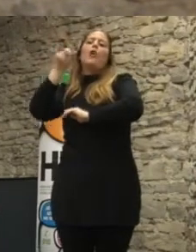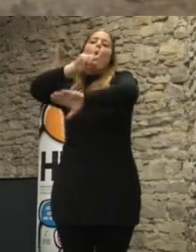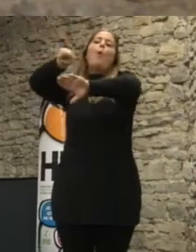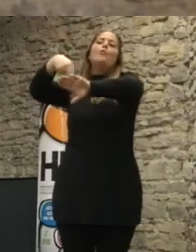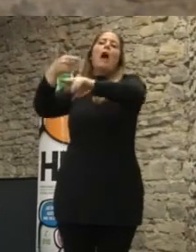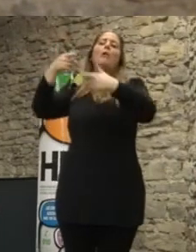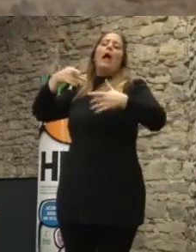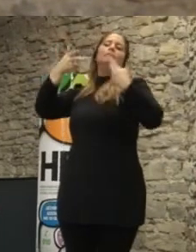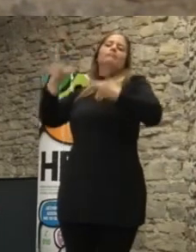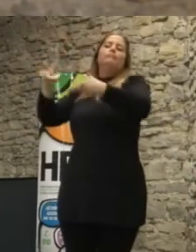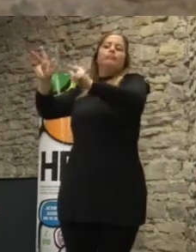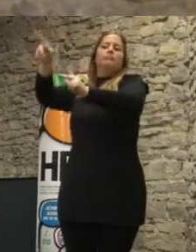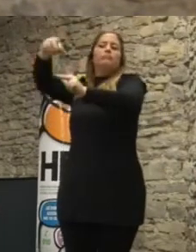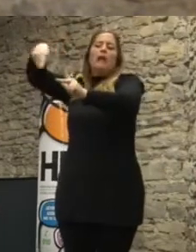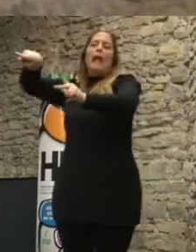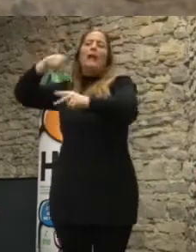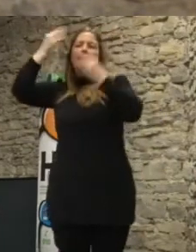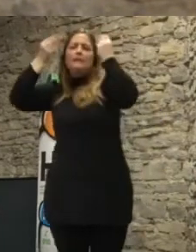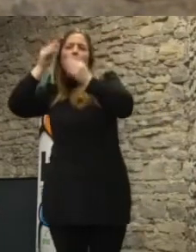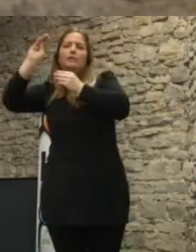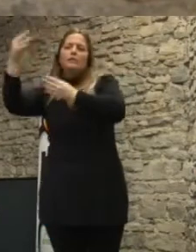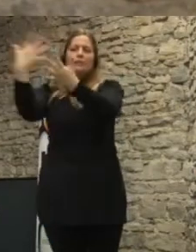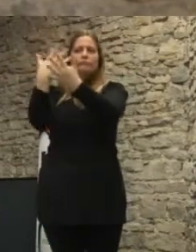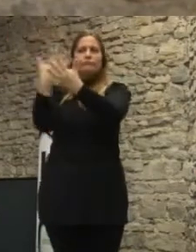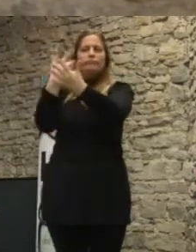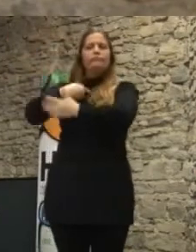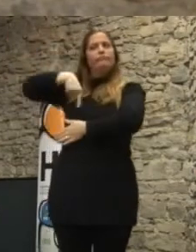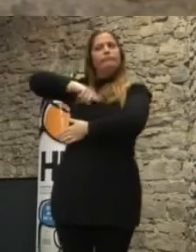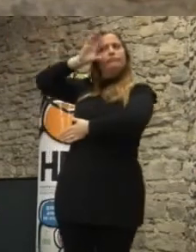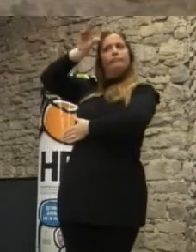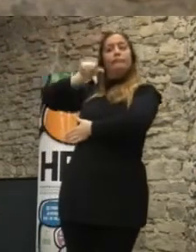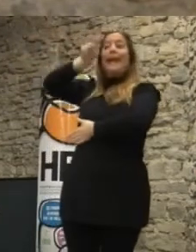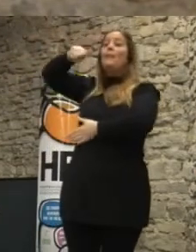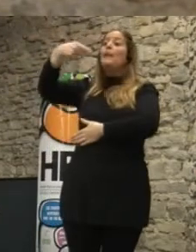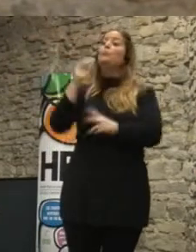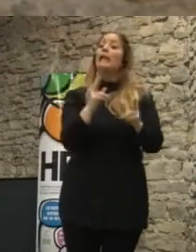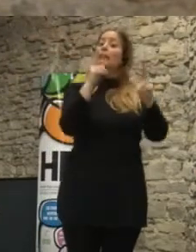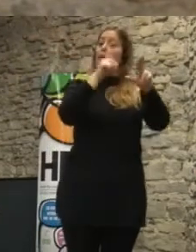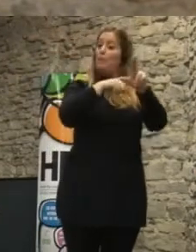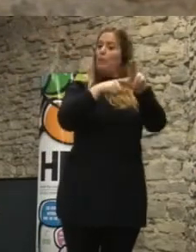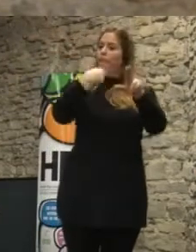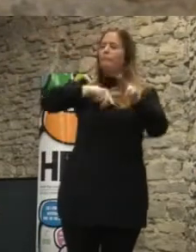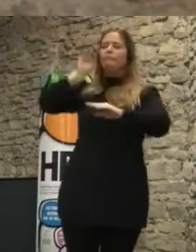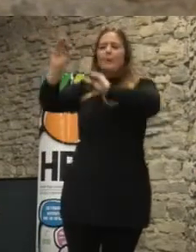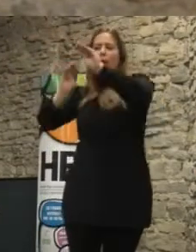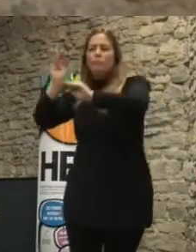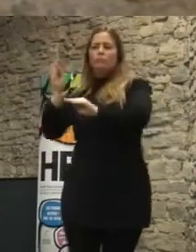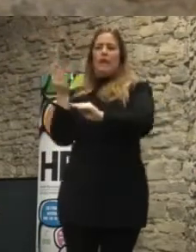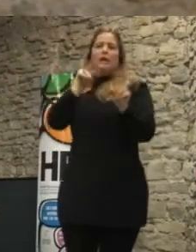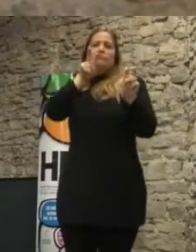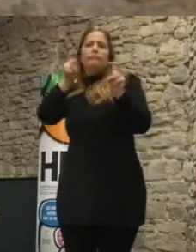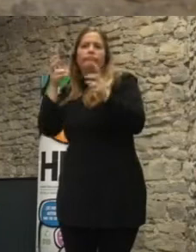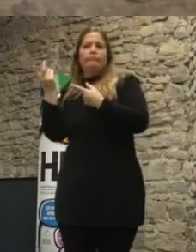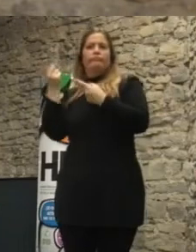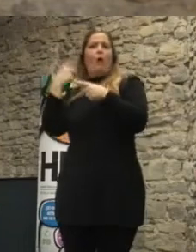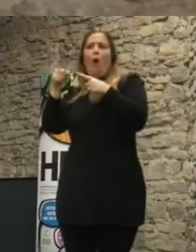sus reflexiones y luego tendremos un tiempo para poder hacer preguntas o cuestiones o reflexiones o cosas que